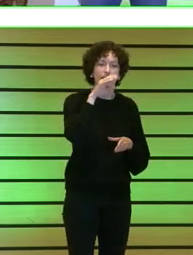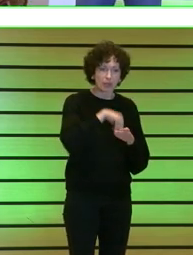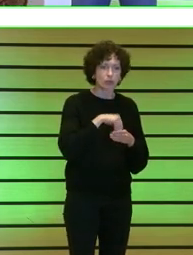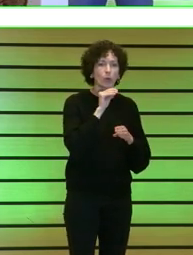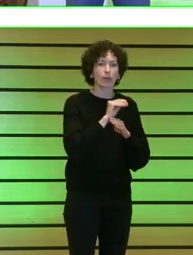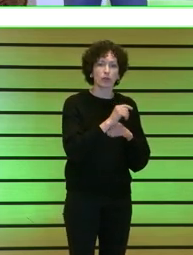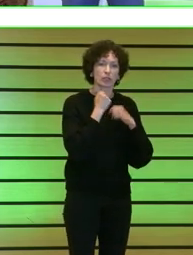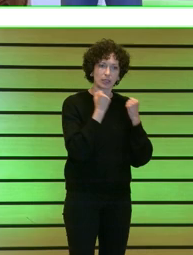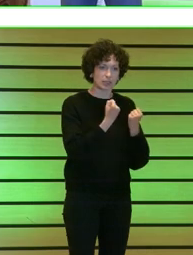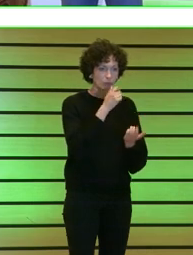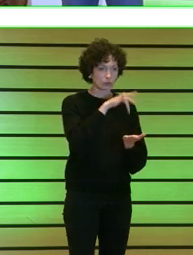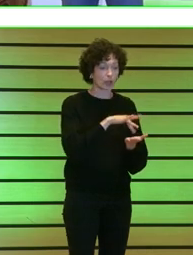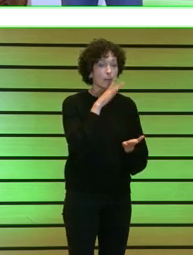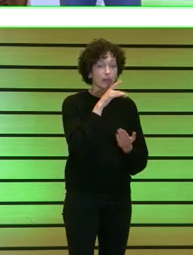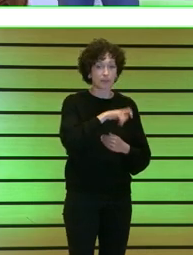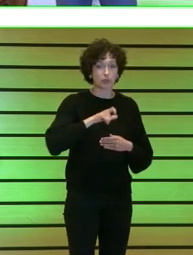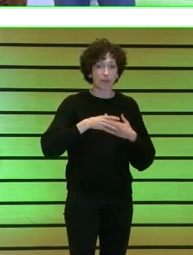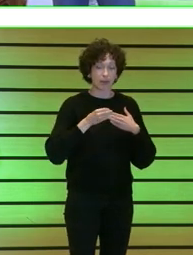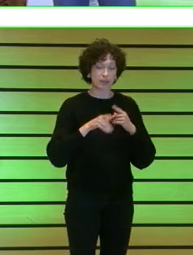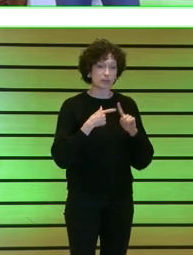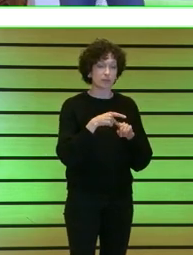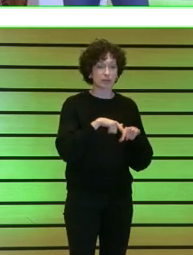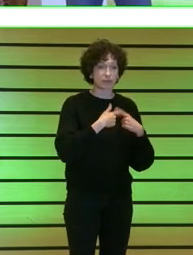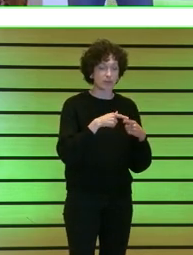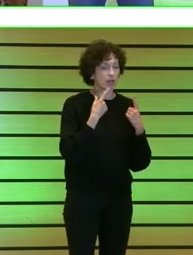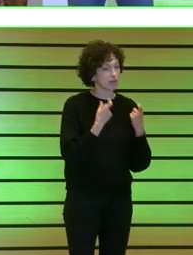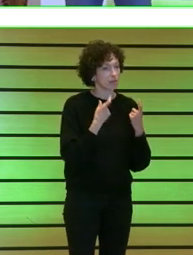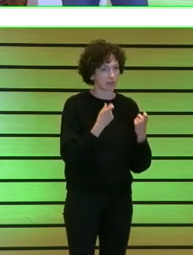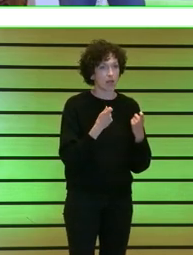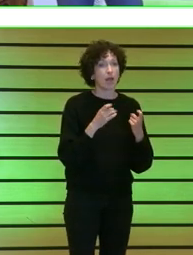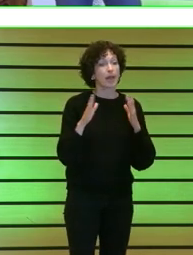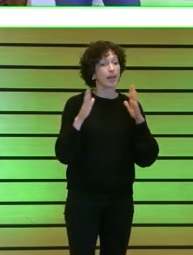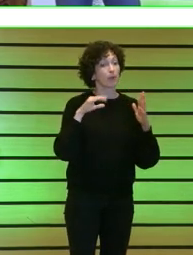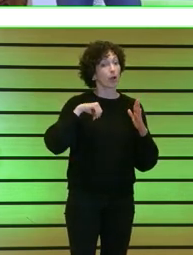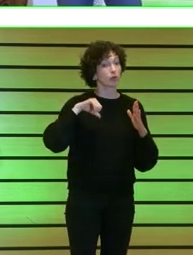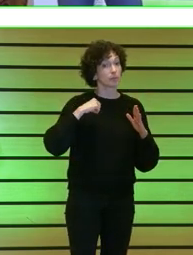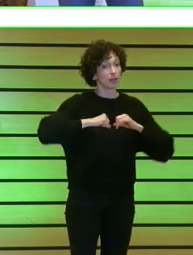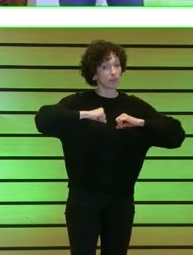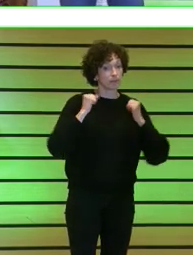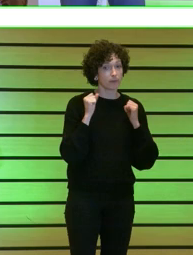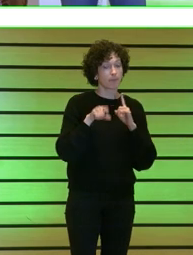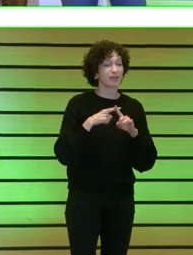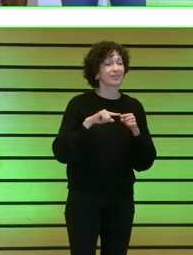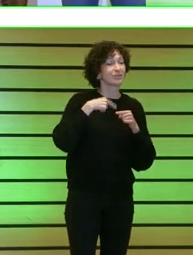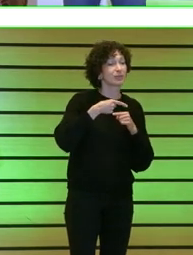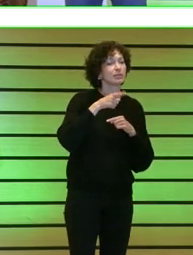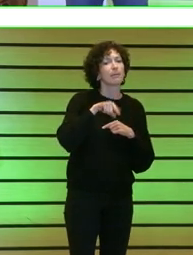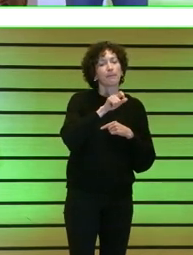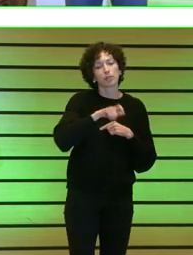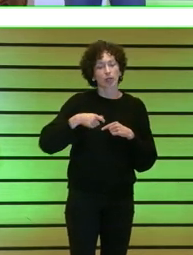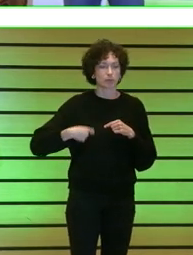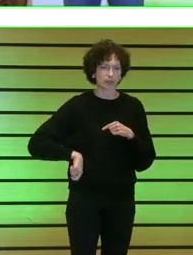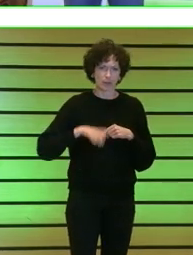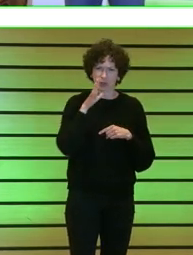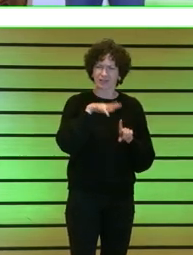intensivos porque los pacientes y las familias lo necesitan durante el ingreso Y después y también lo necesitan Los profesionales que manejan